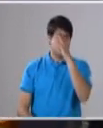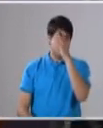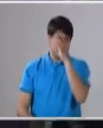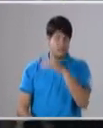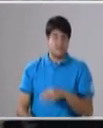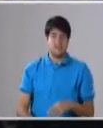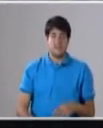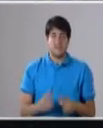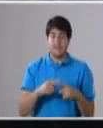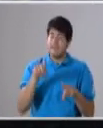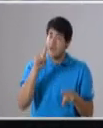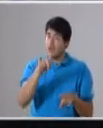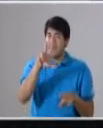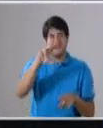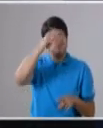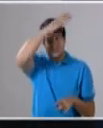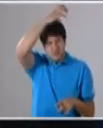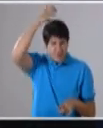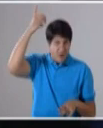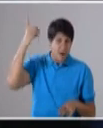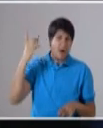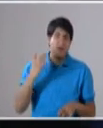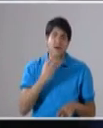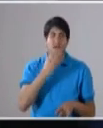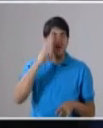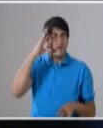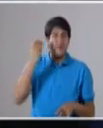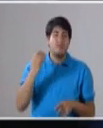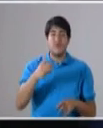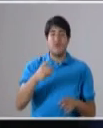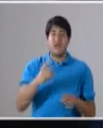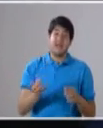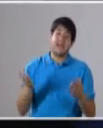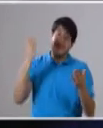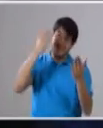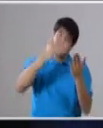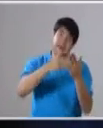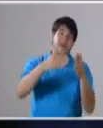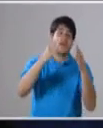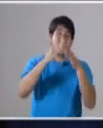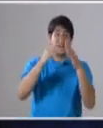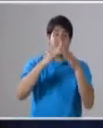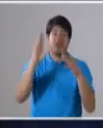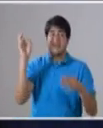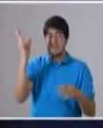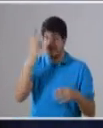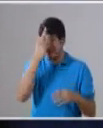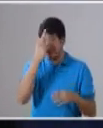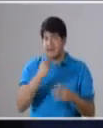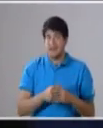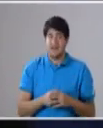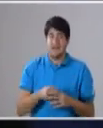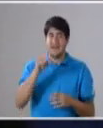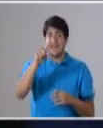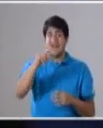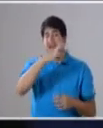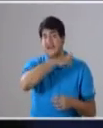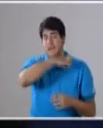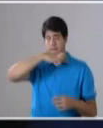Pero ahí ya no estaba Daniel, porque Daniel estaba en la casa del rey. Daniel era el noble,